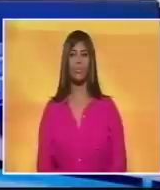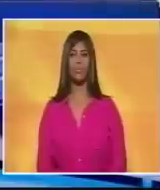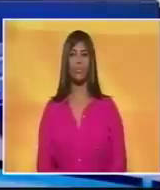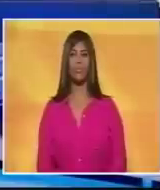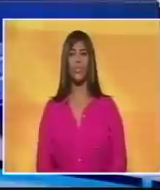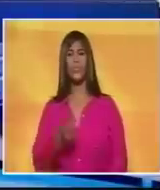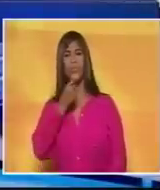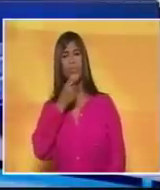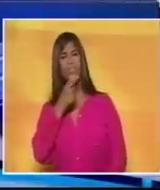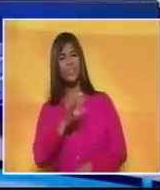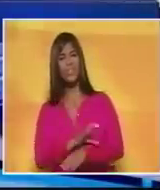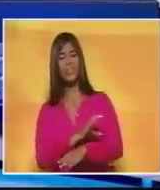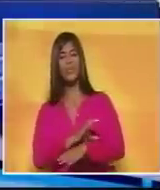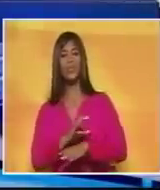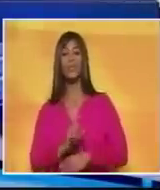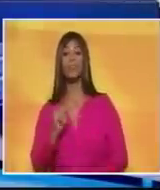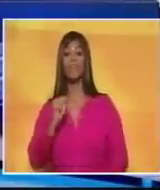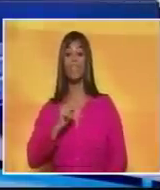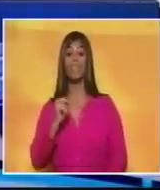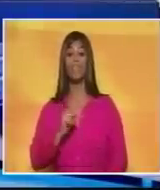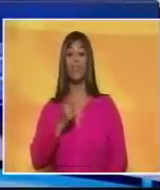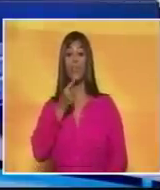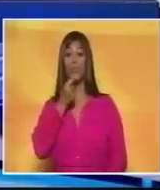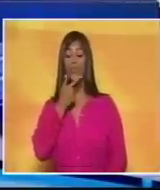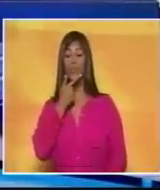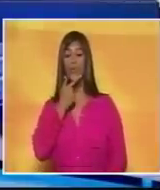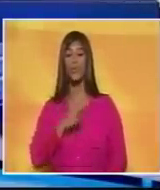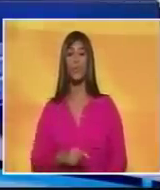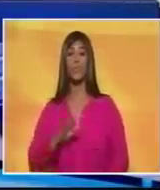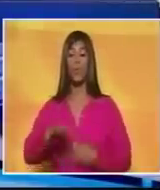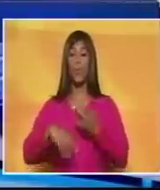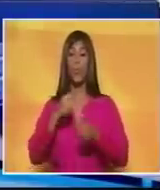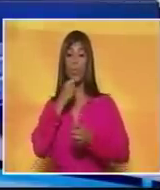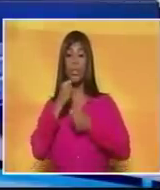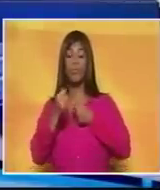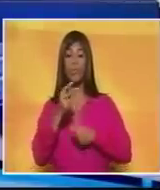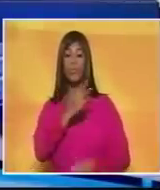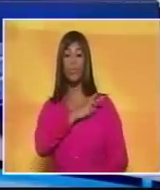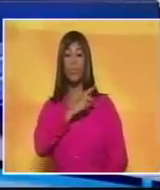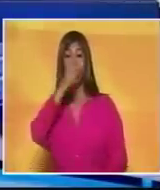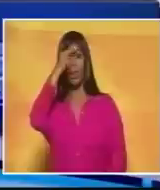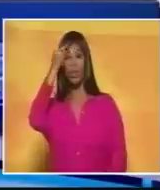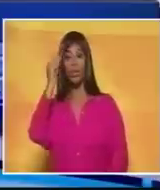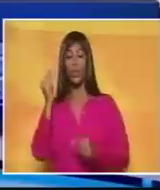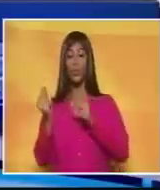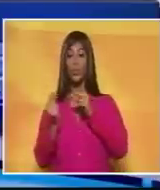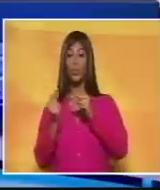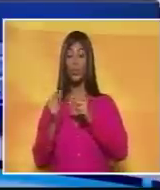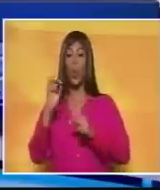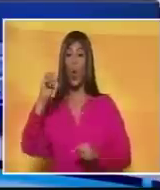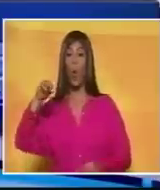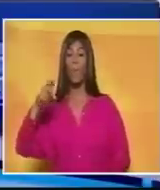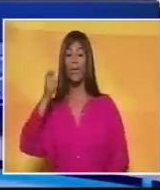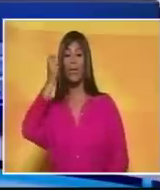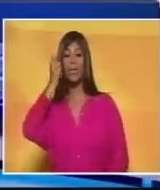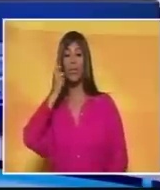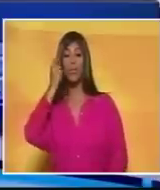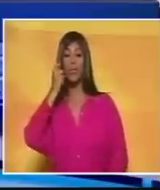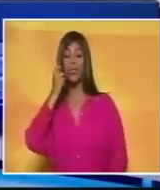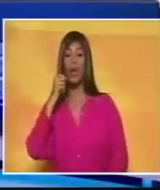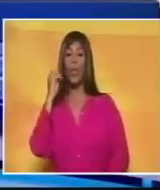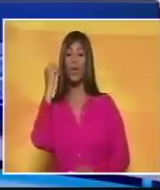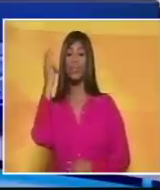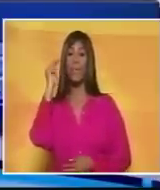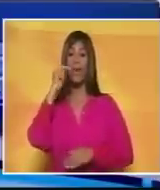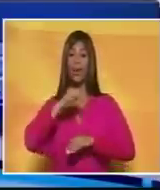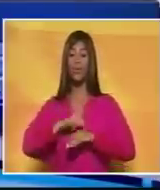Súper hermosa esa canción. Así es, lindo tema. Al regreso de la entrevista a Venevisión, Endrina estará conversando con Omar Barbosa, diputado a la Asamblea